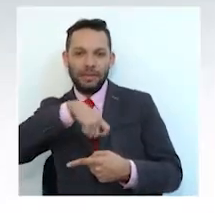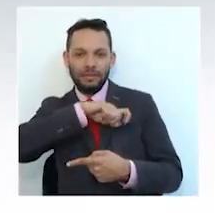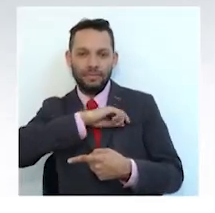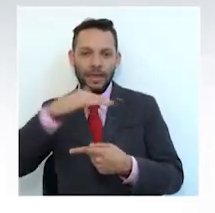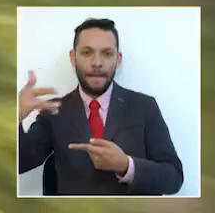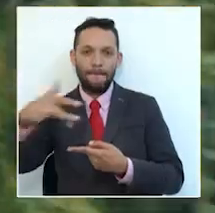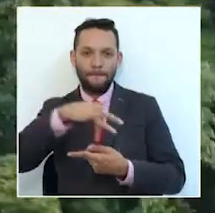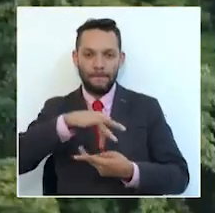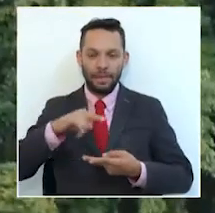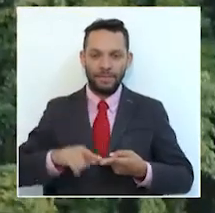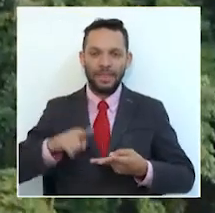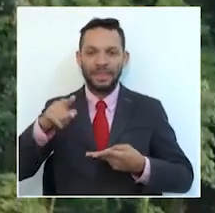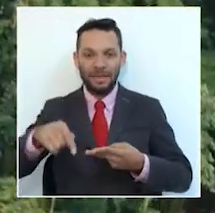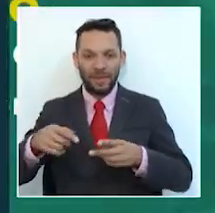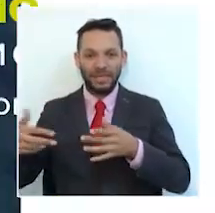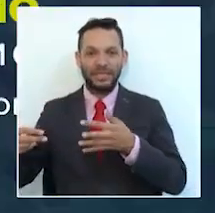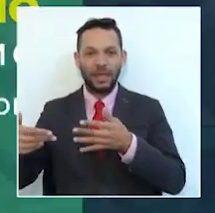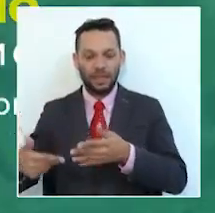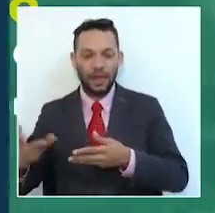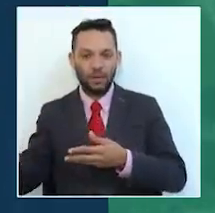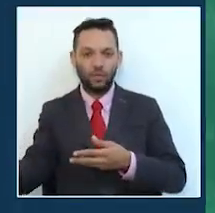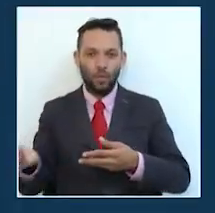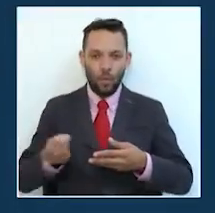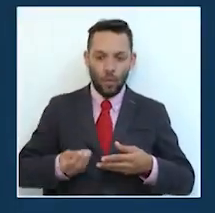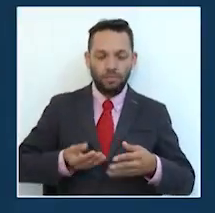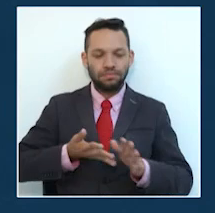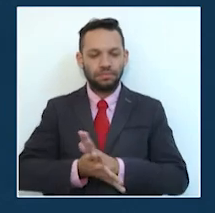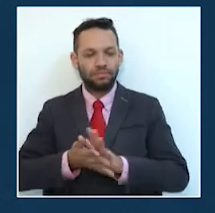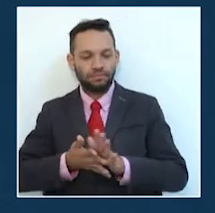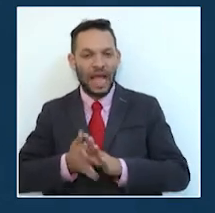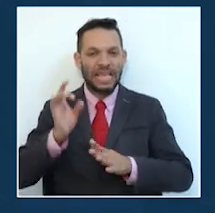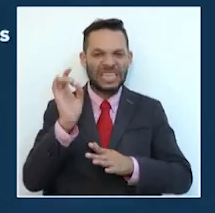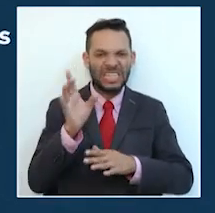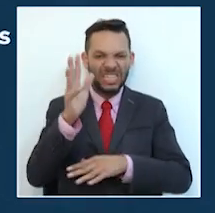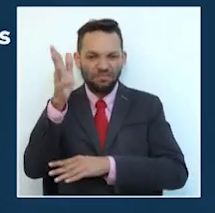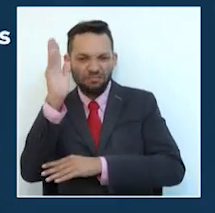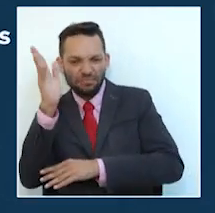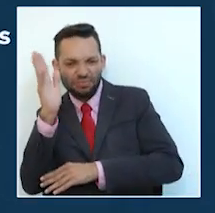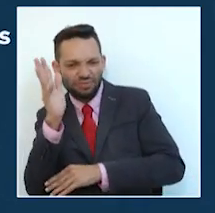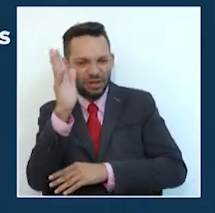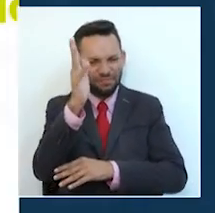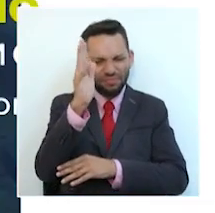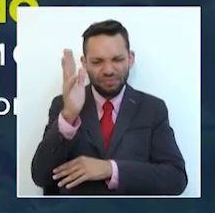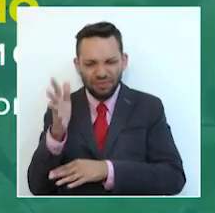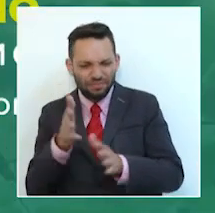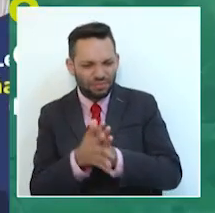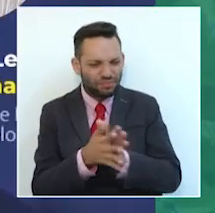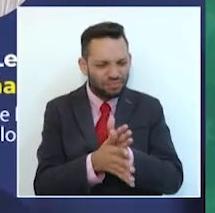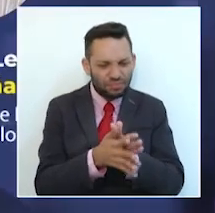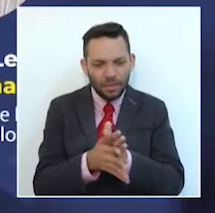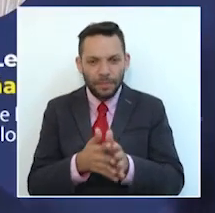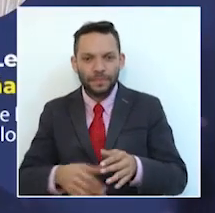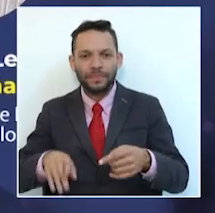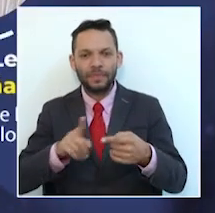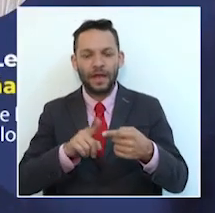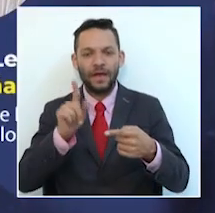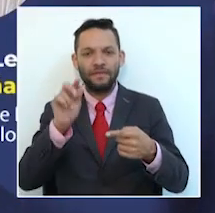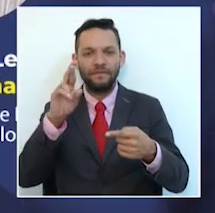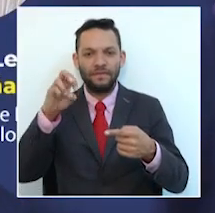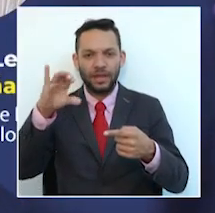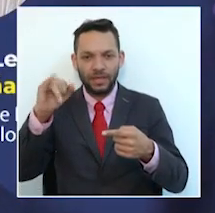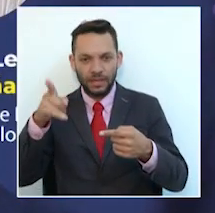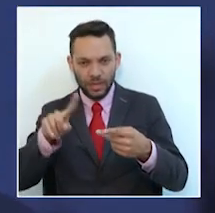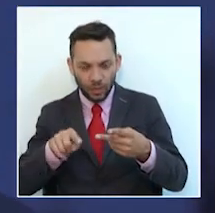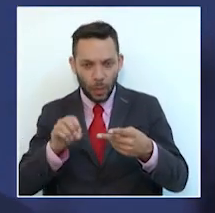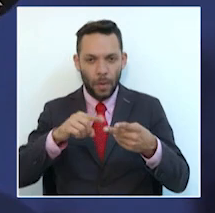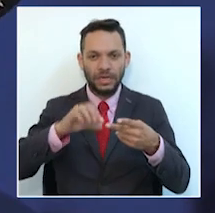invitado santa rosa de cabal tendremos 15 ponencias magistrales con los invitados internacionales francisco maraver jimmy